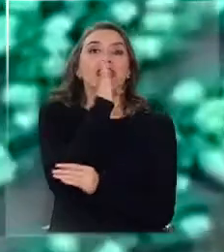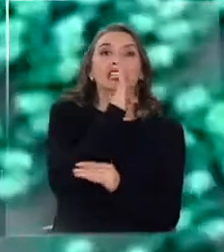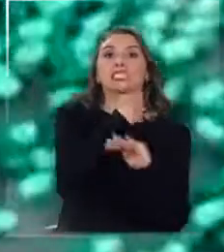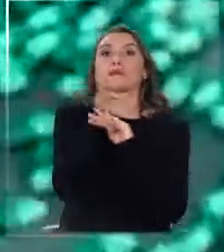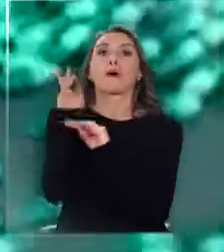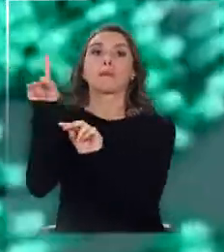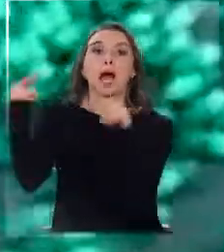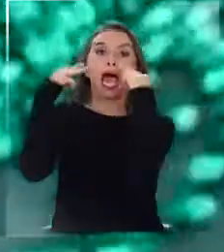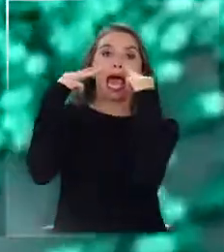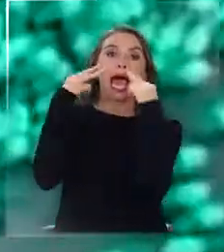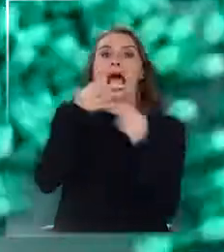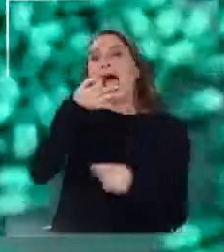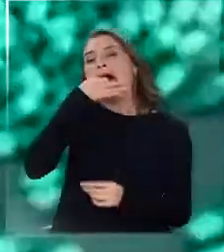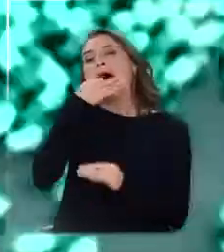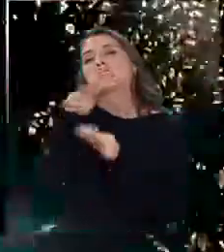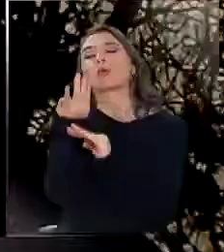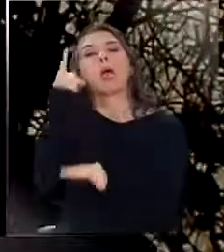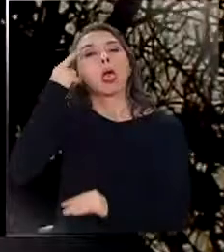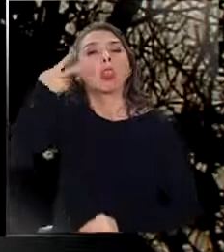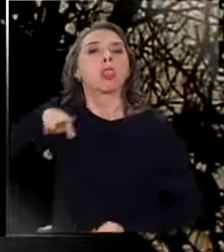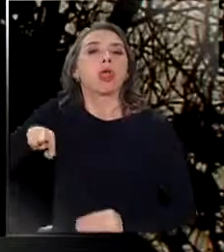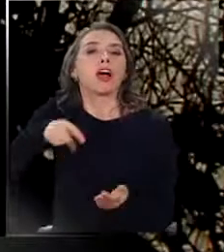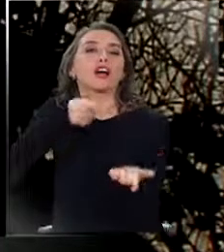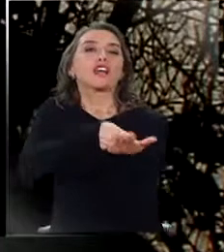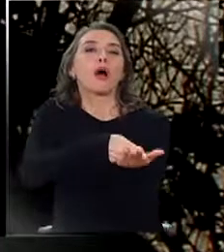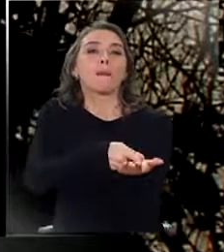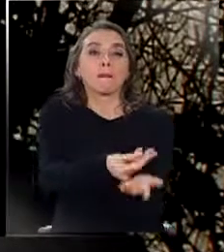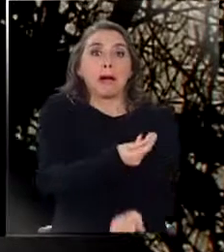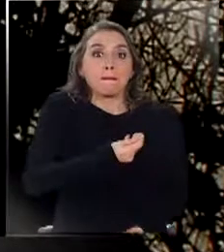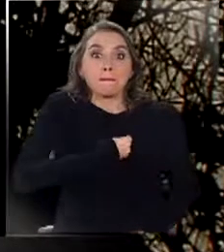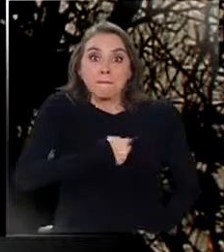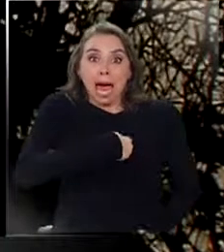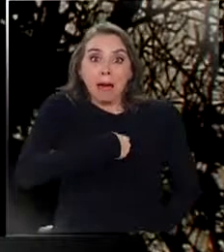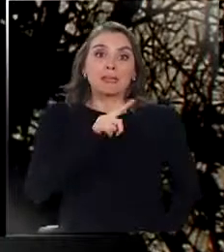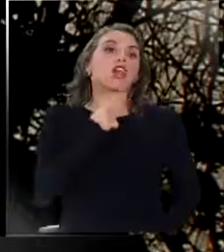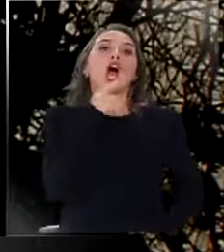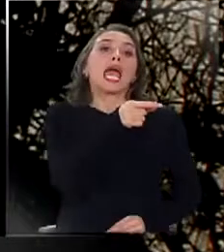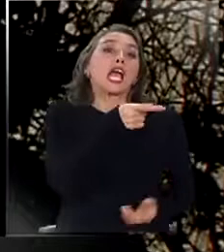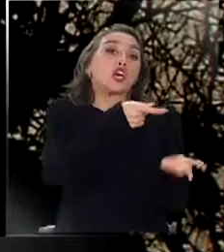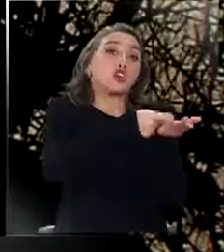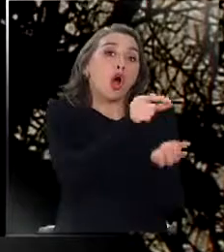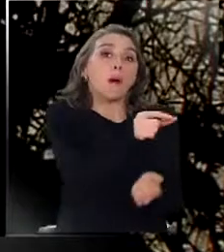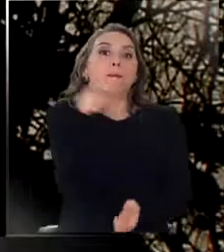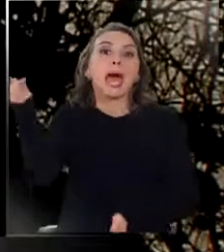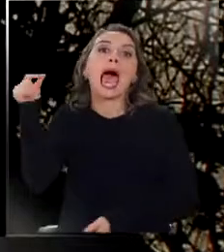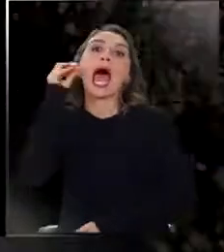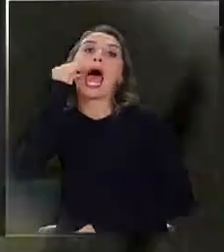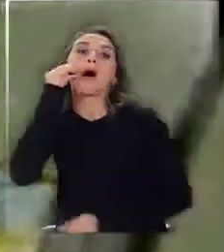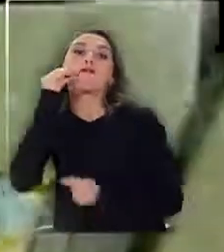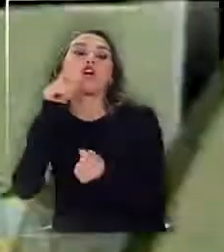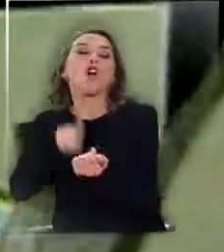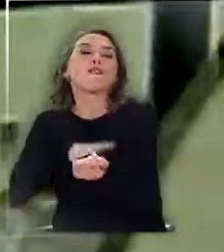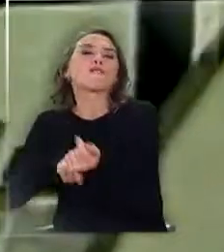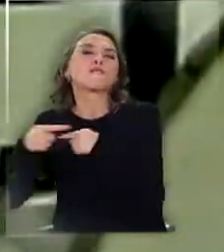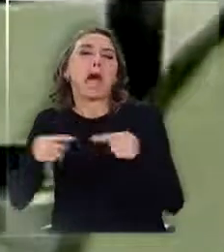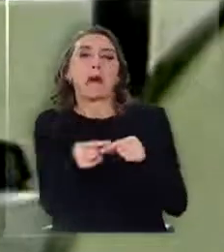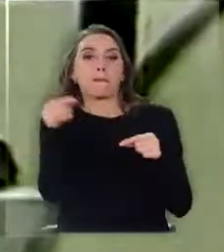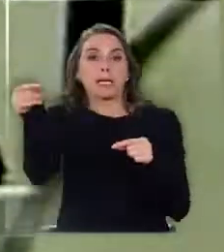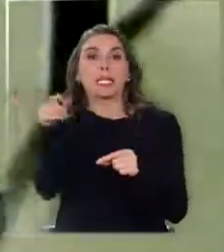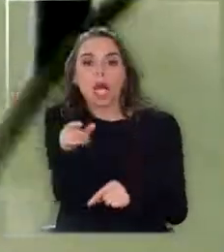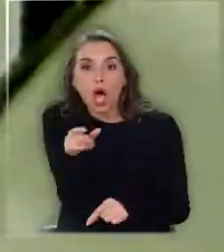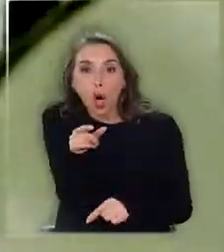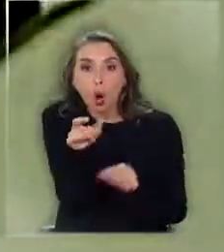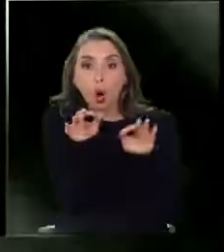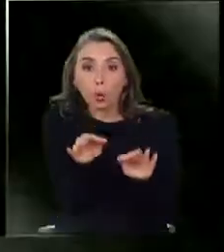Y inventaba historias como para comprarlo para mí, en verdad. Le decía para mi abuelo, para familiar, cualquier cosa. En la dosis justa